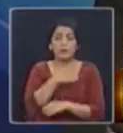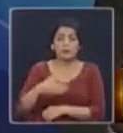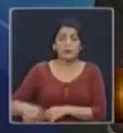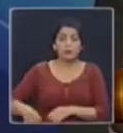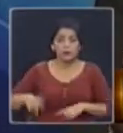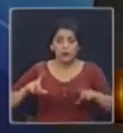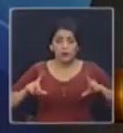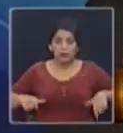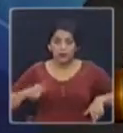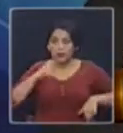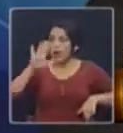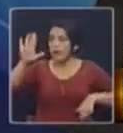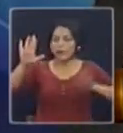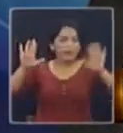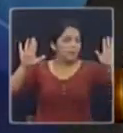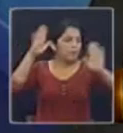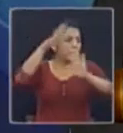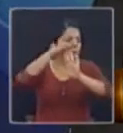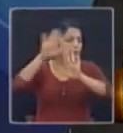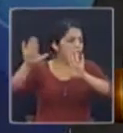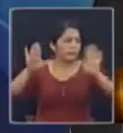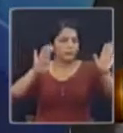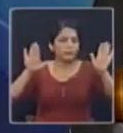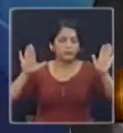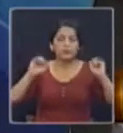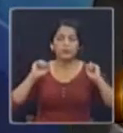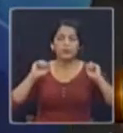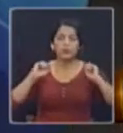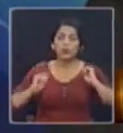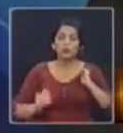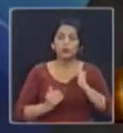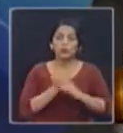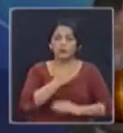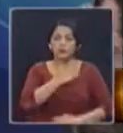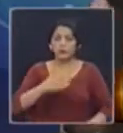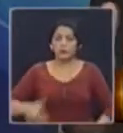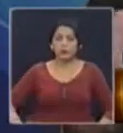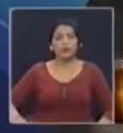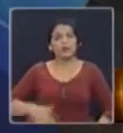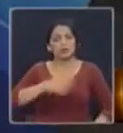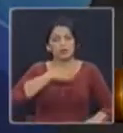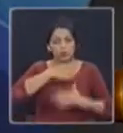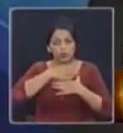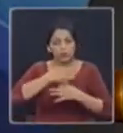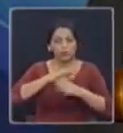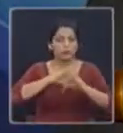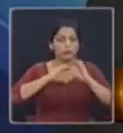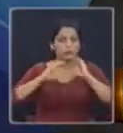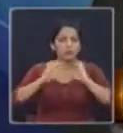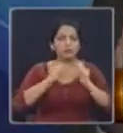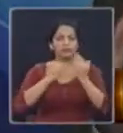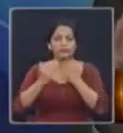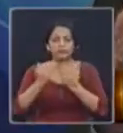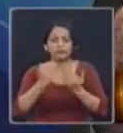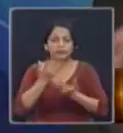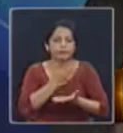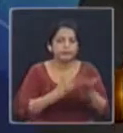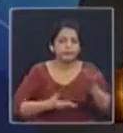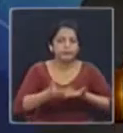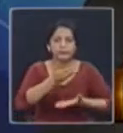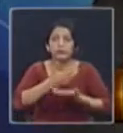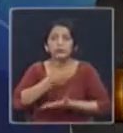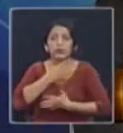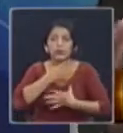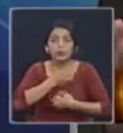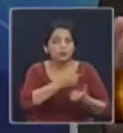modelo de gobierno, este nuevo presidente que tenemos, que busca el diálogo, que busca la mejora para los ciudadanos, que